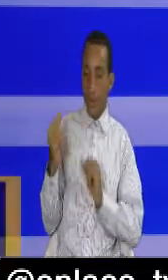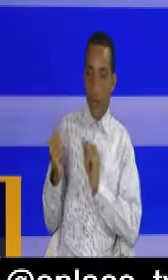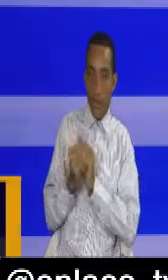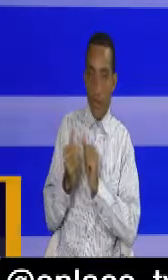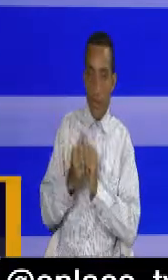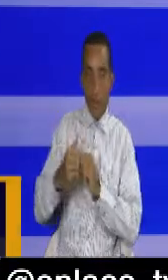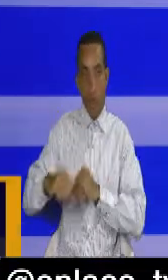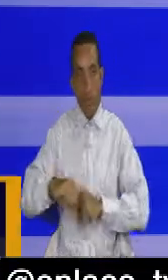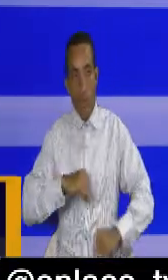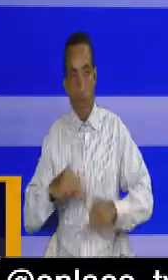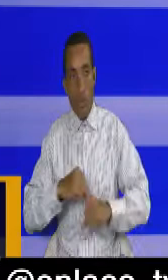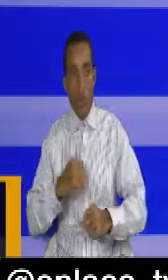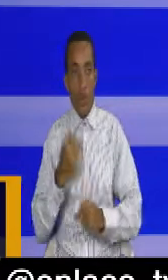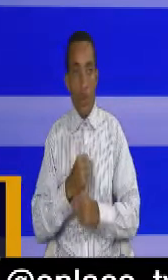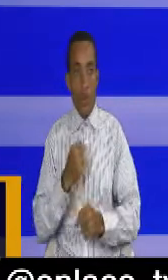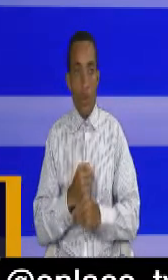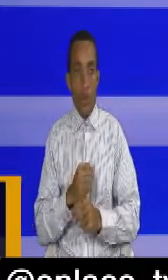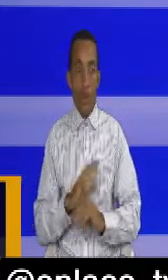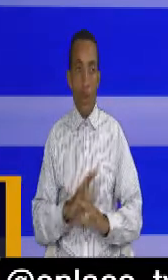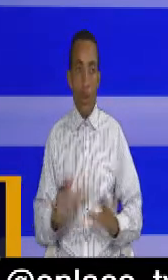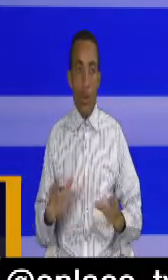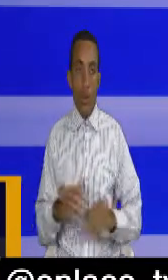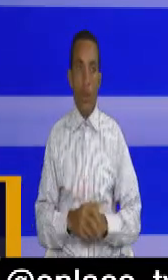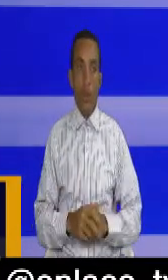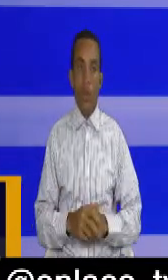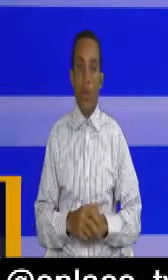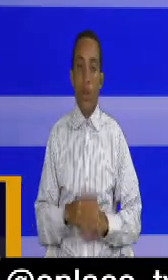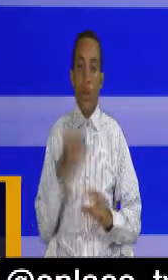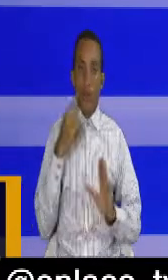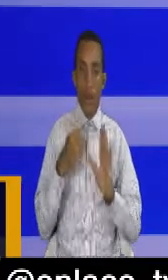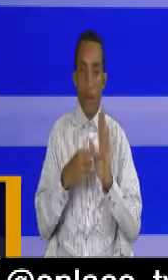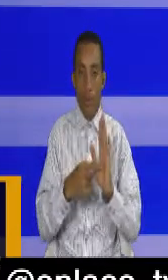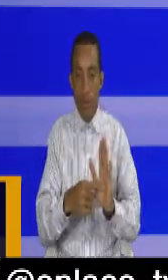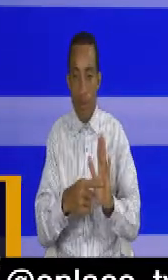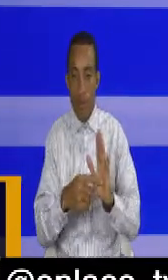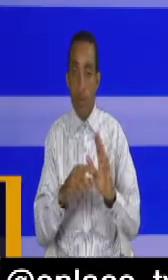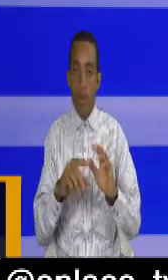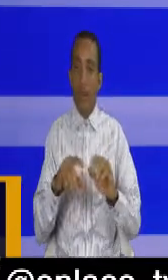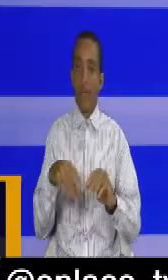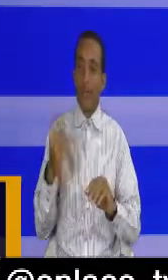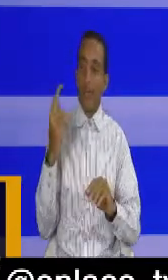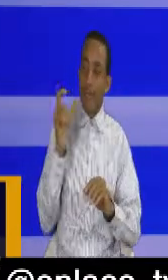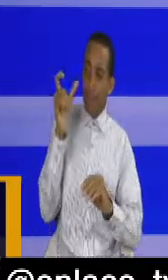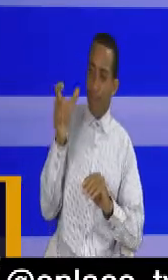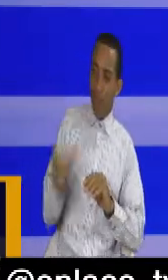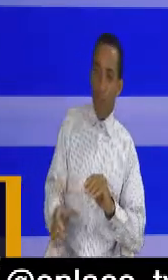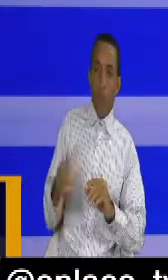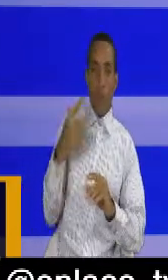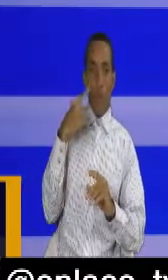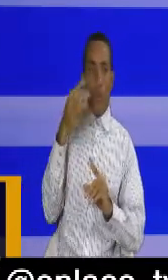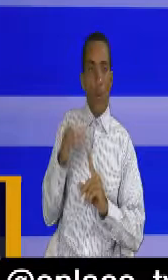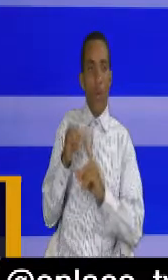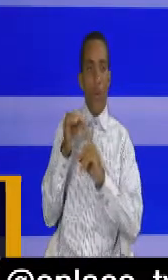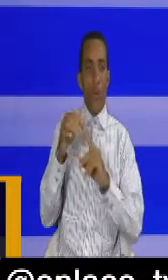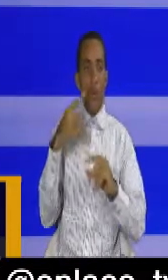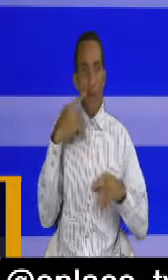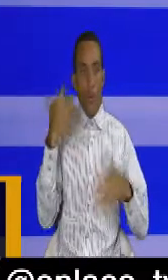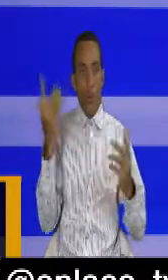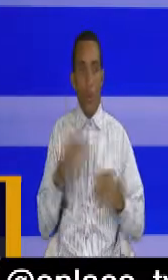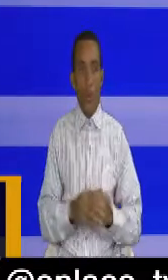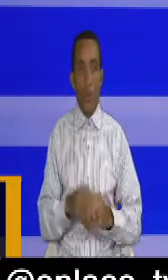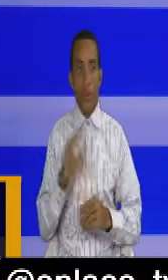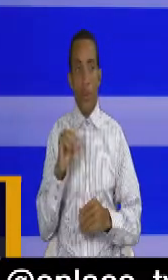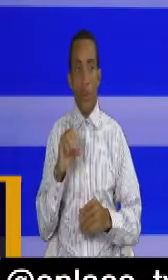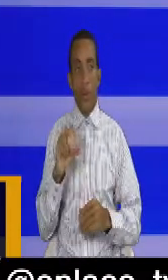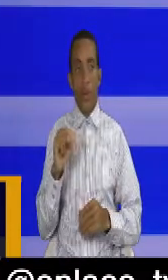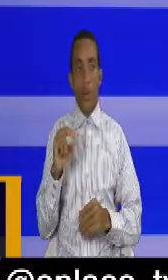fuertemente, hemos estado tocando varias presentaciones, alternando con grandes artistas, como el gran Martín Elía, que en